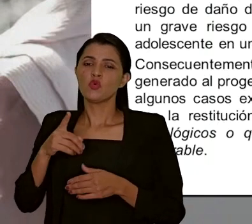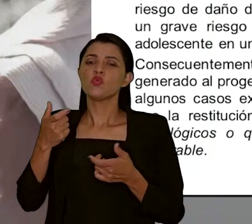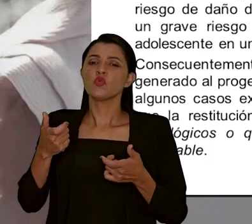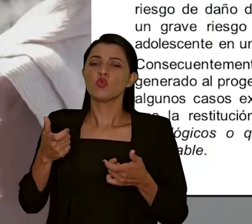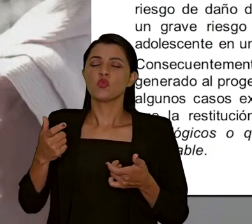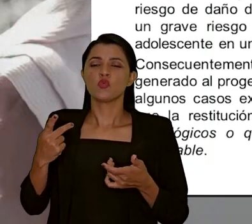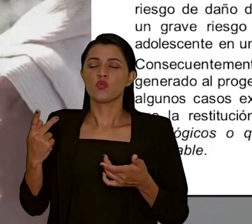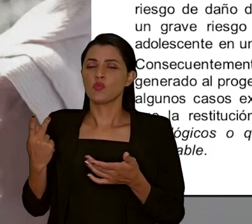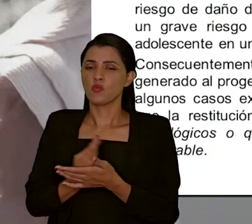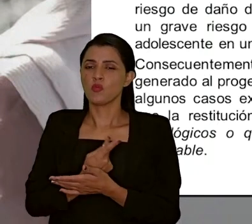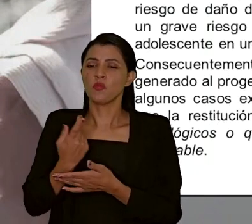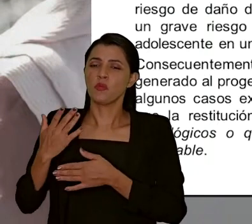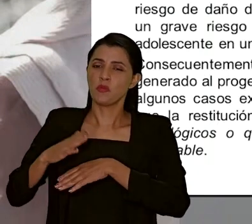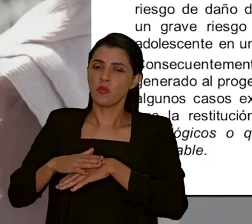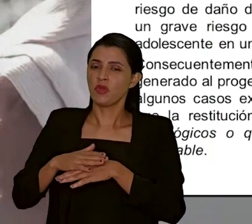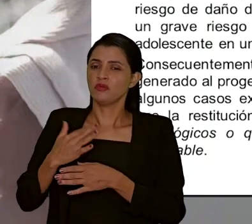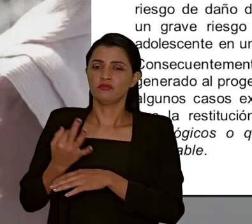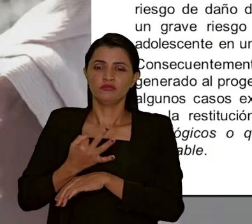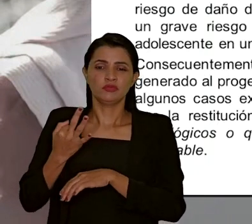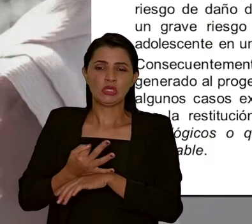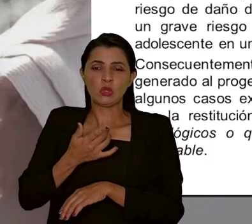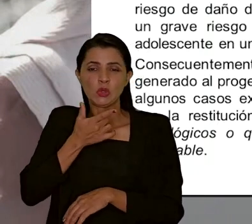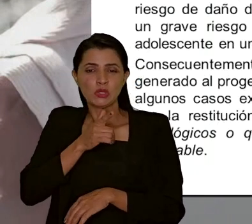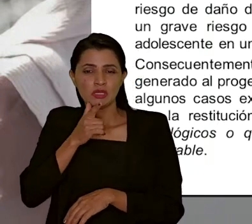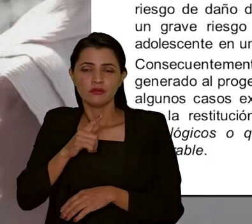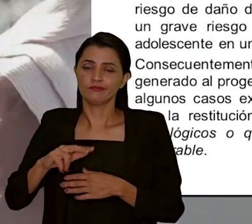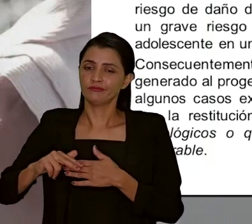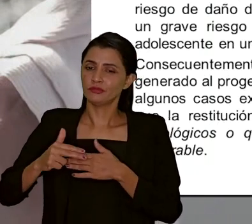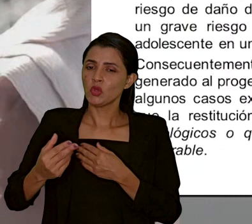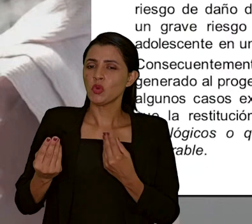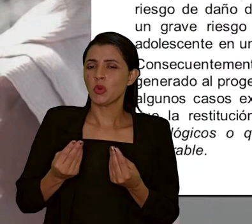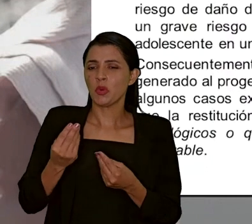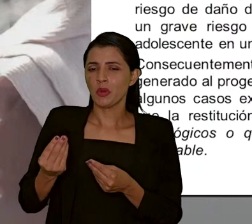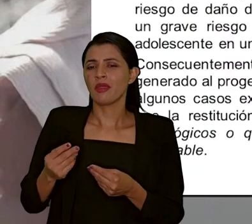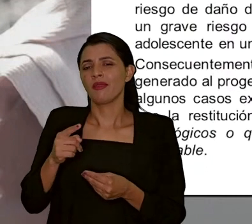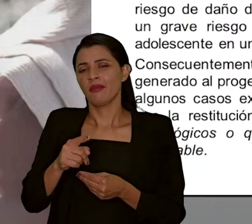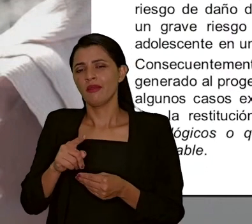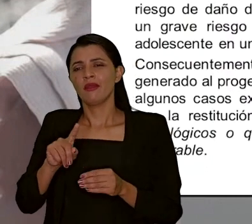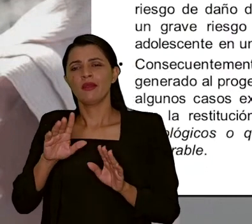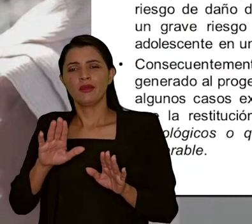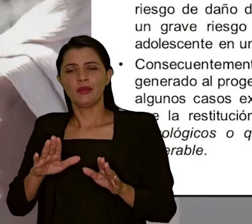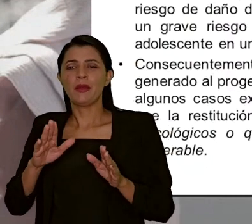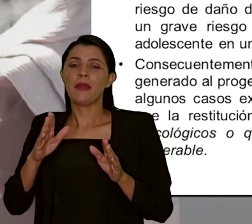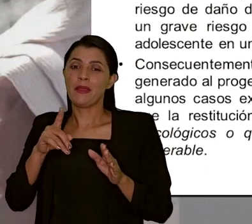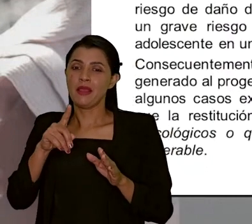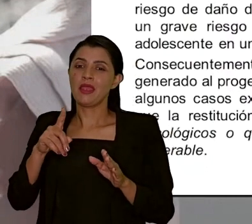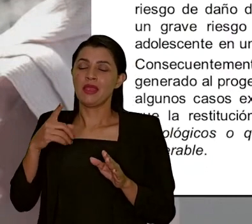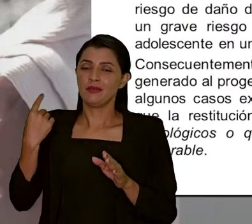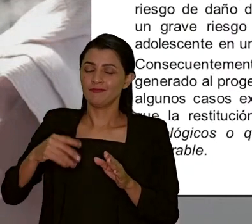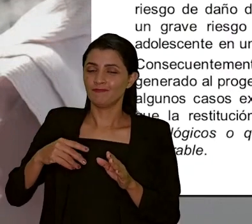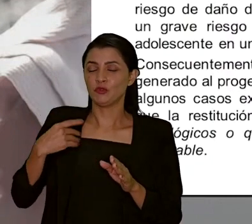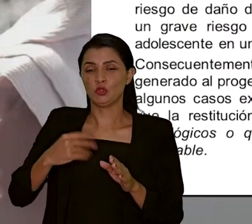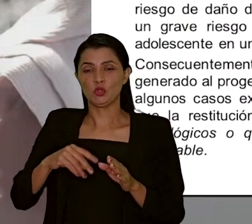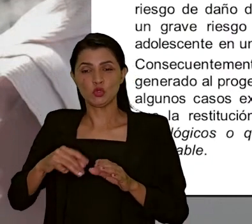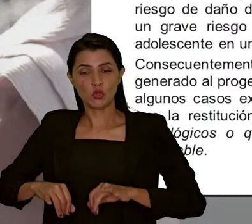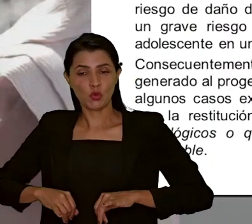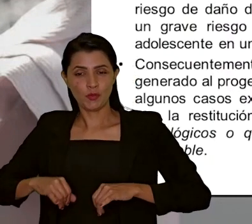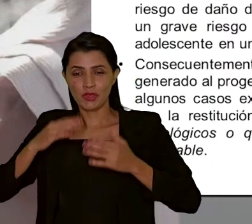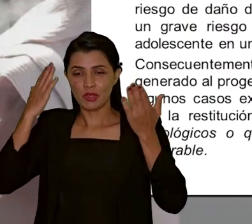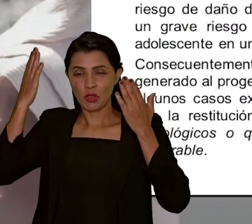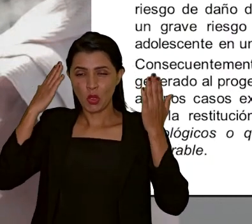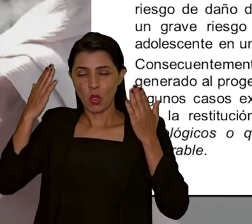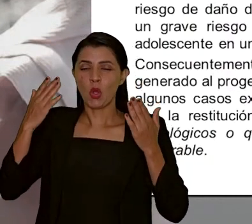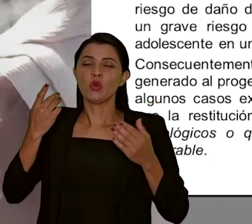intolerable. Consecuentemente, señala que el daño físico o psíquico generado al progenitor que